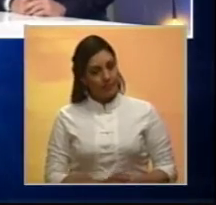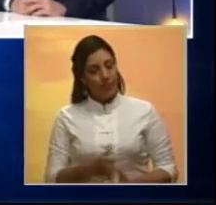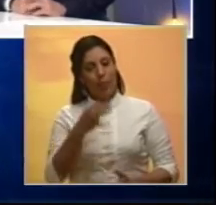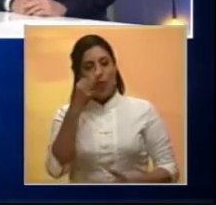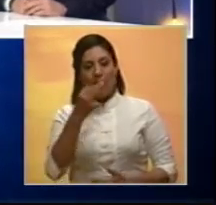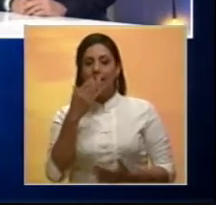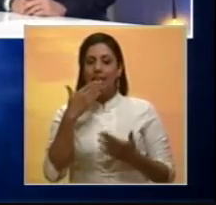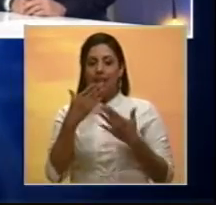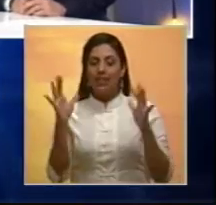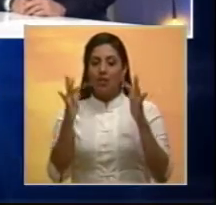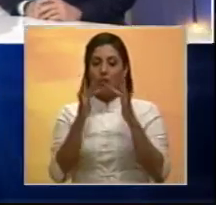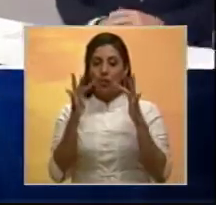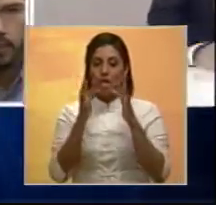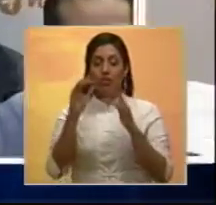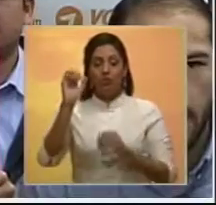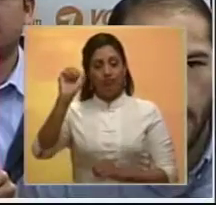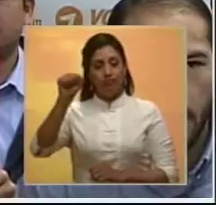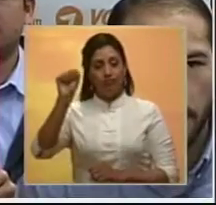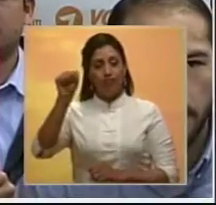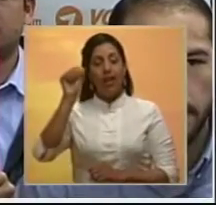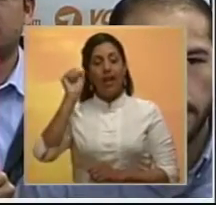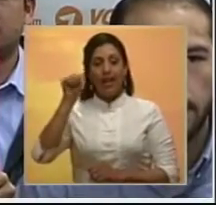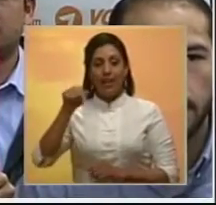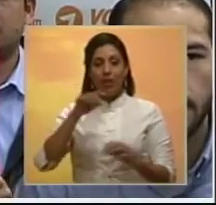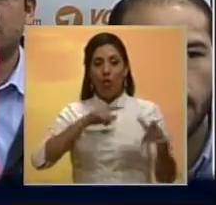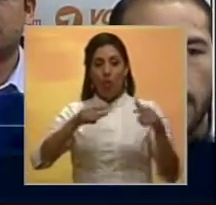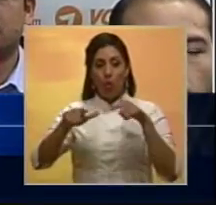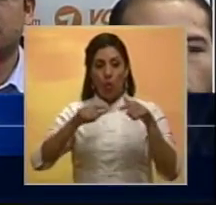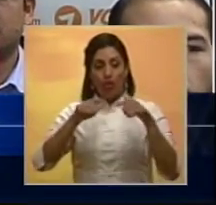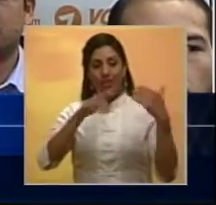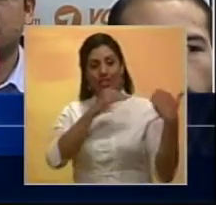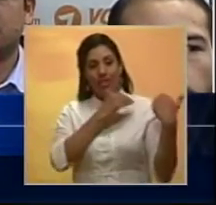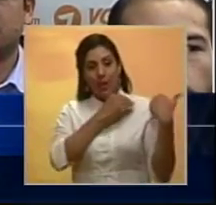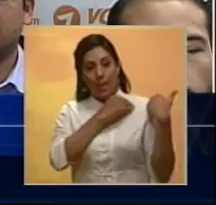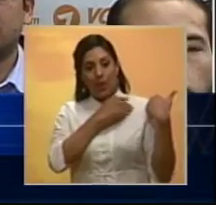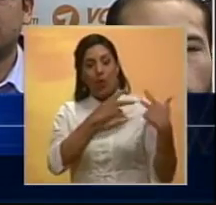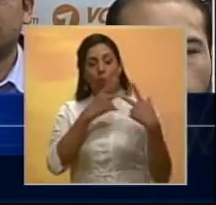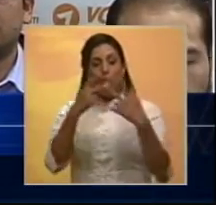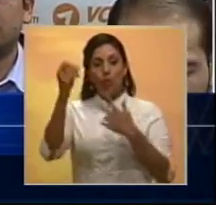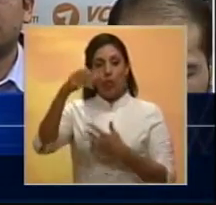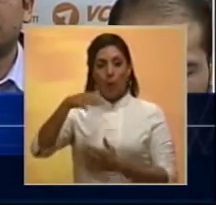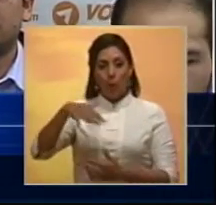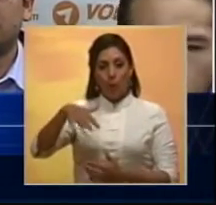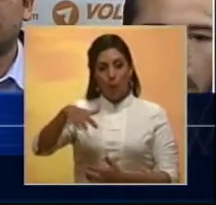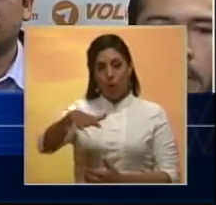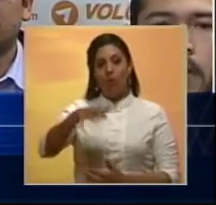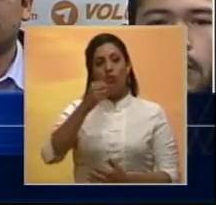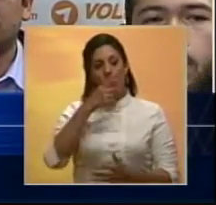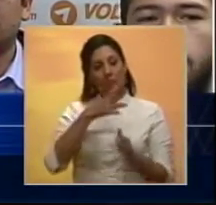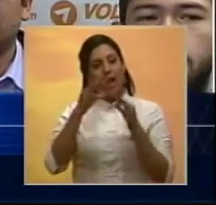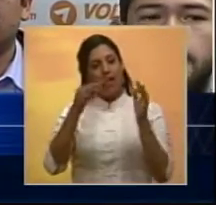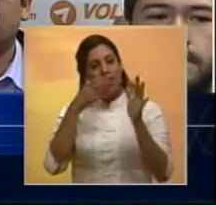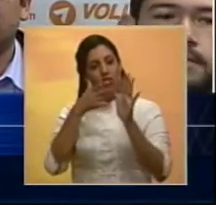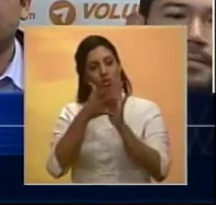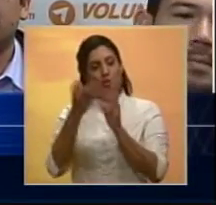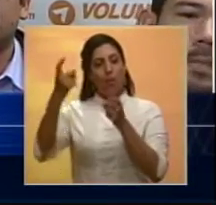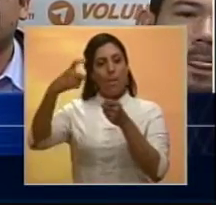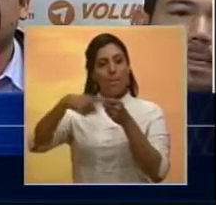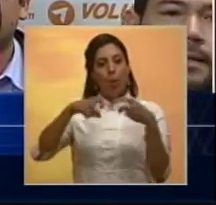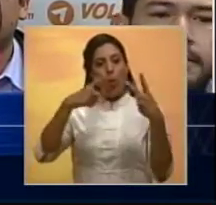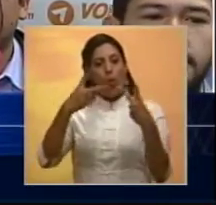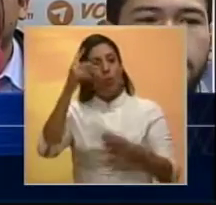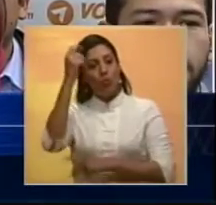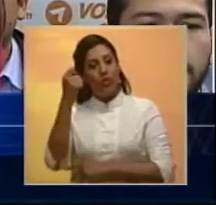Buenas tardes, gracias por el contacto. Efectivamente, el coordinador encargado de Voluntad Popular, Freddy Guevara, conversa sobre la incorporación de